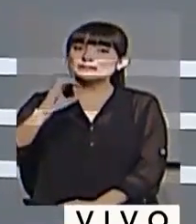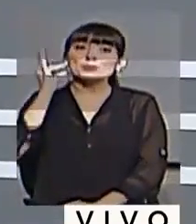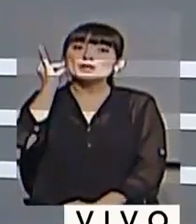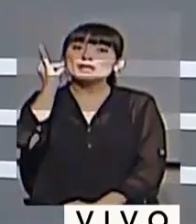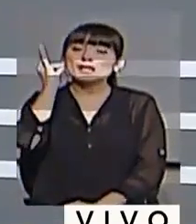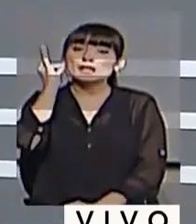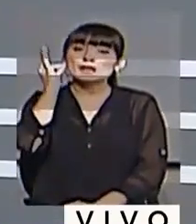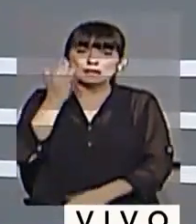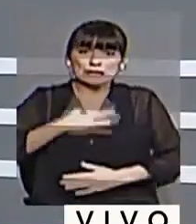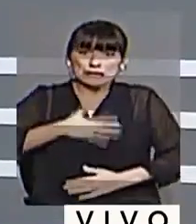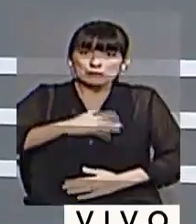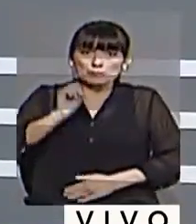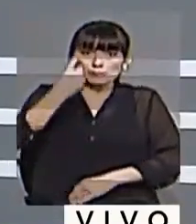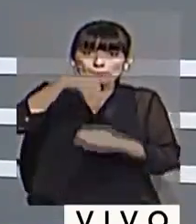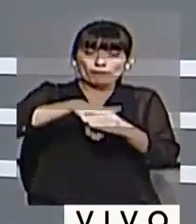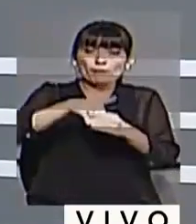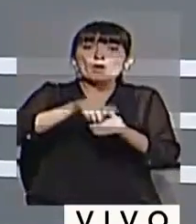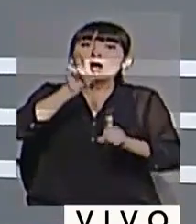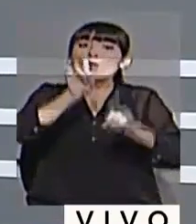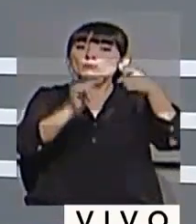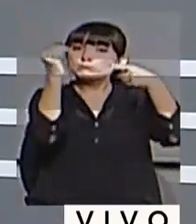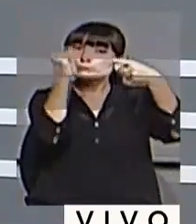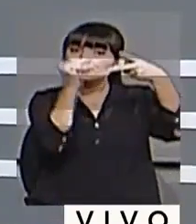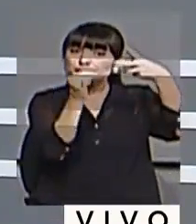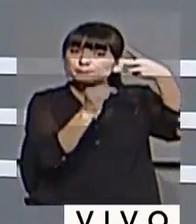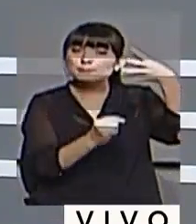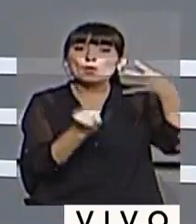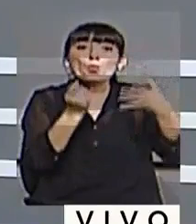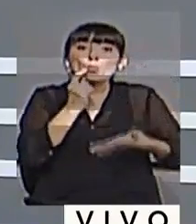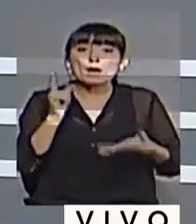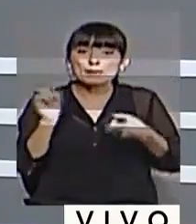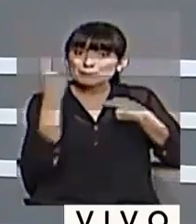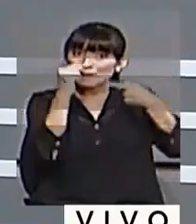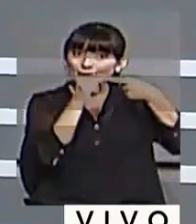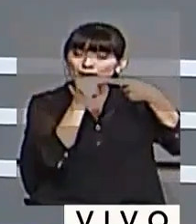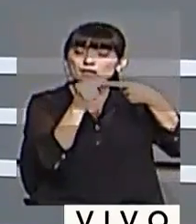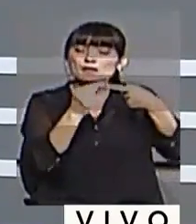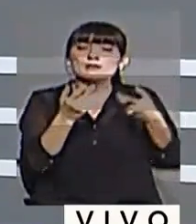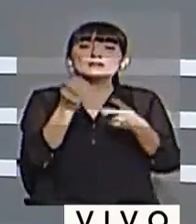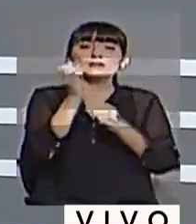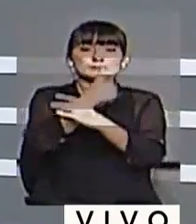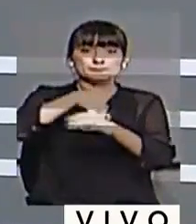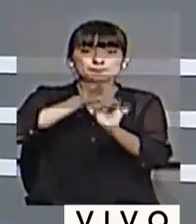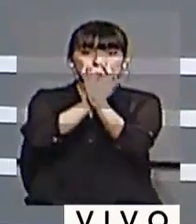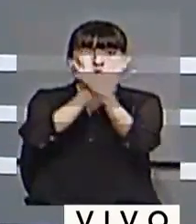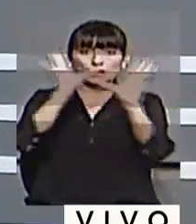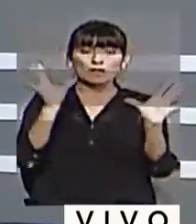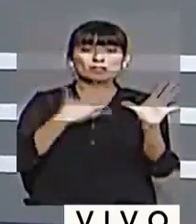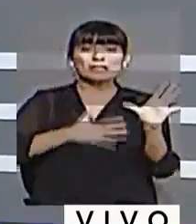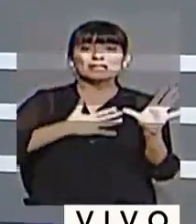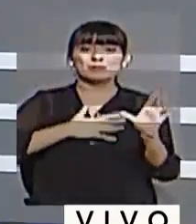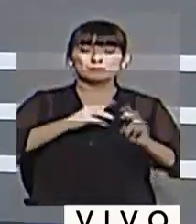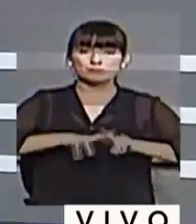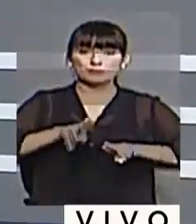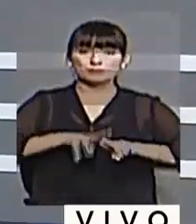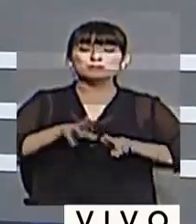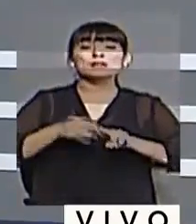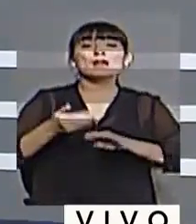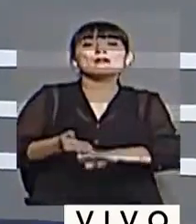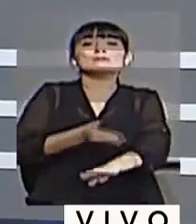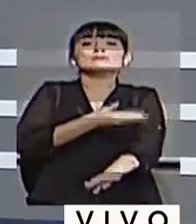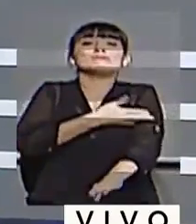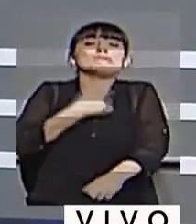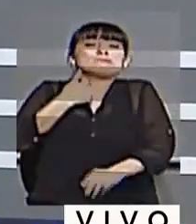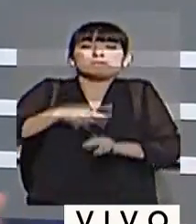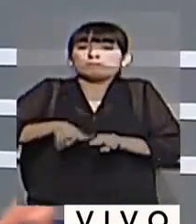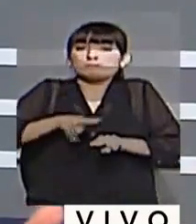primarias, sujetas a determinadas condiciones. La primera de ellas, que tengamos claridad sobre lo que queremos hacer y sobre lo que hemos hecho para